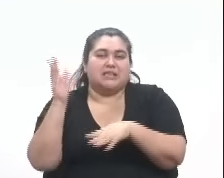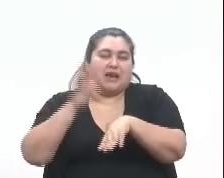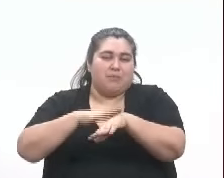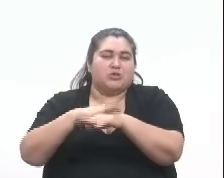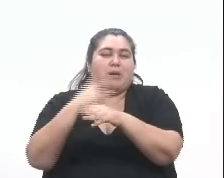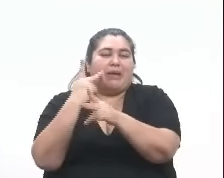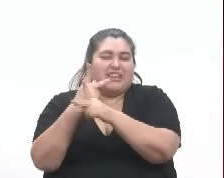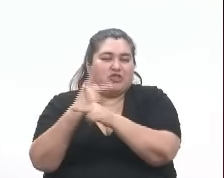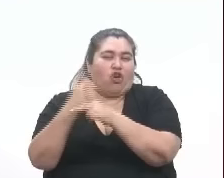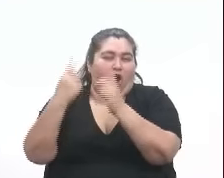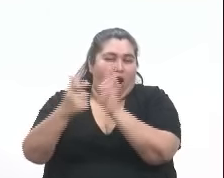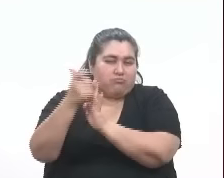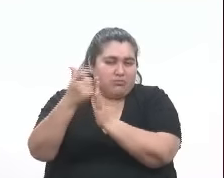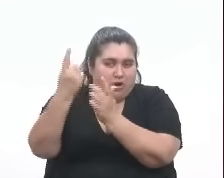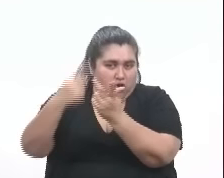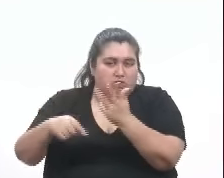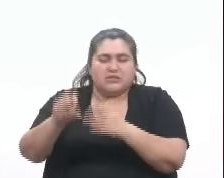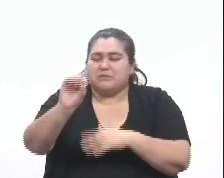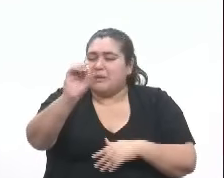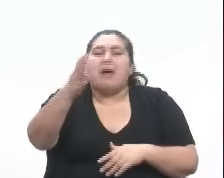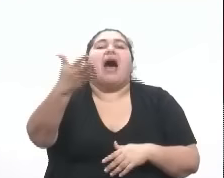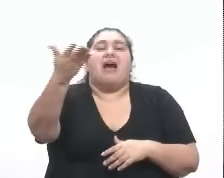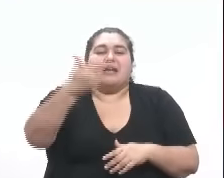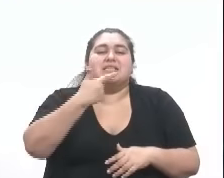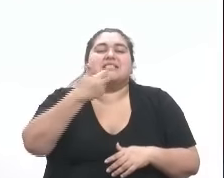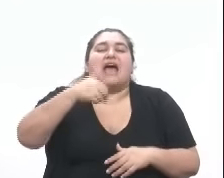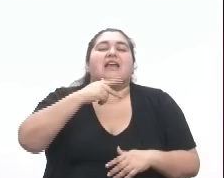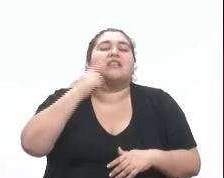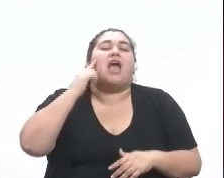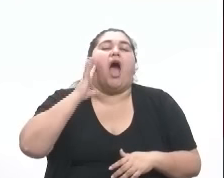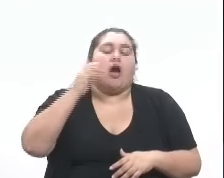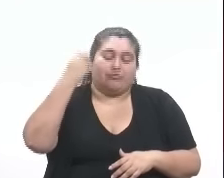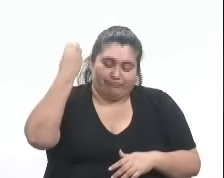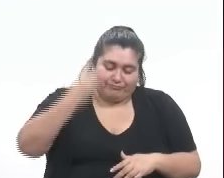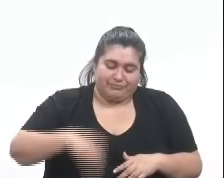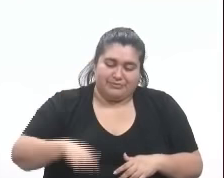cosas. Santiago, hijo de Cebedeo.